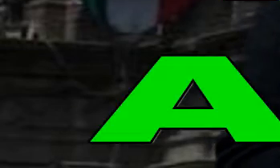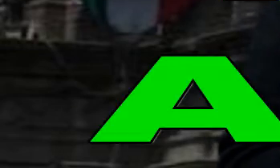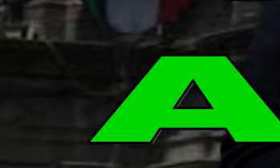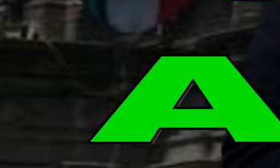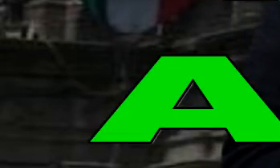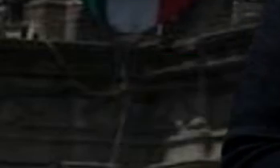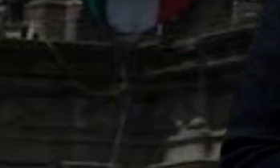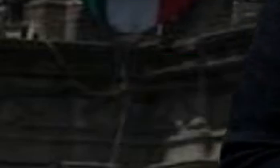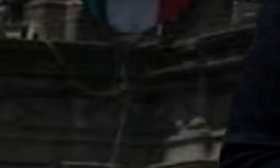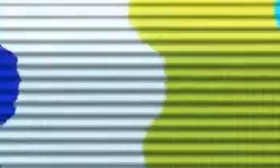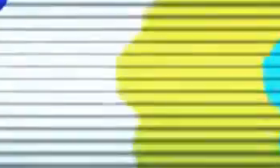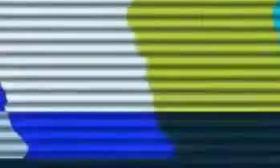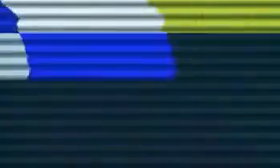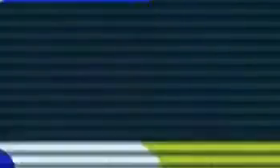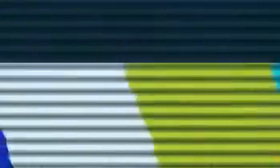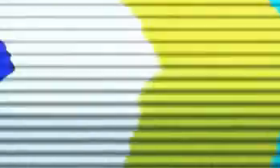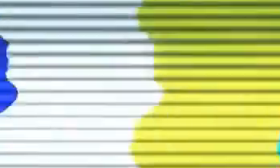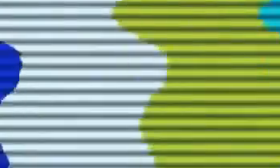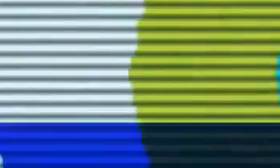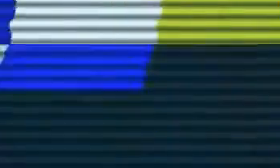López Obrador.